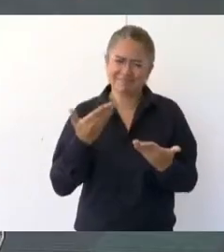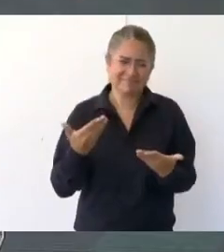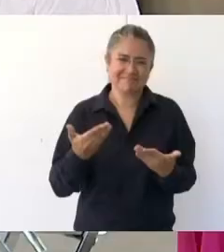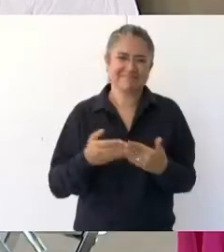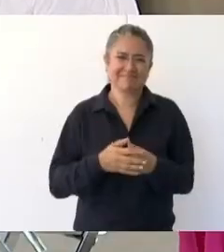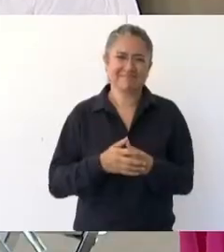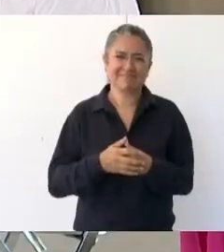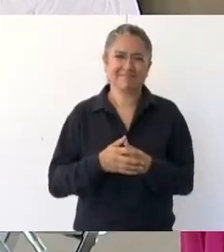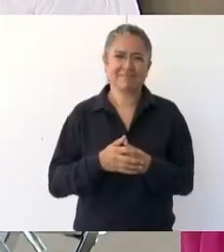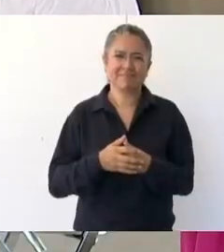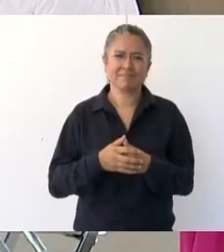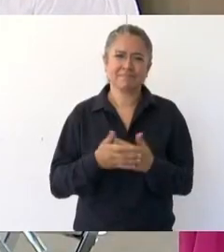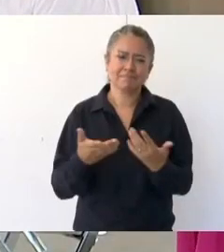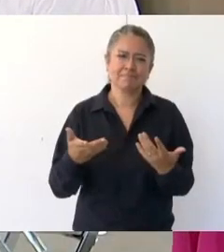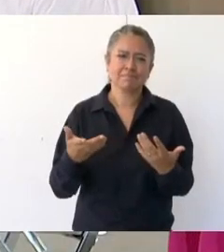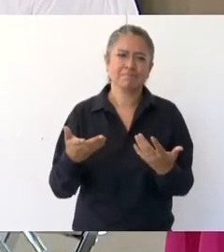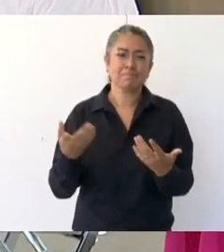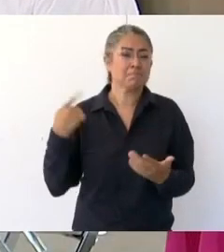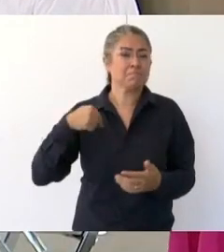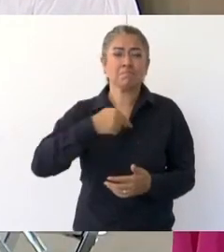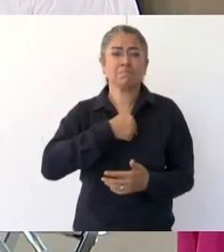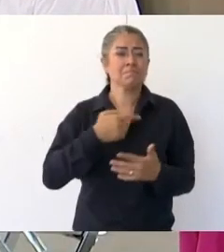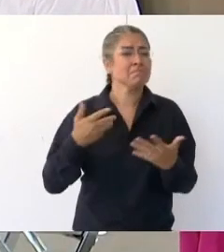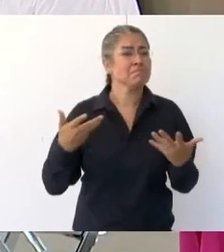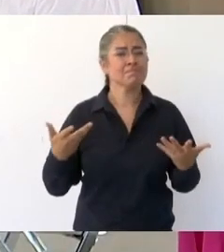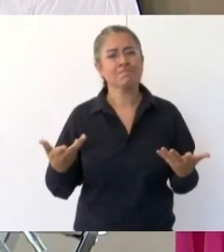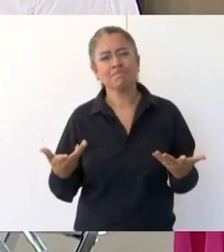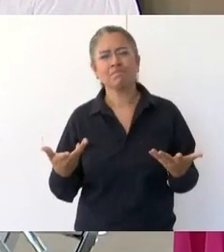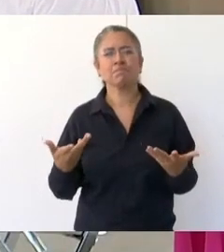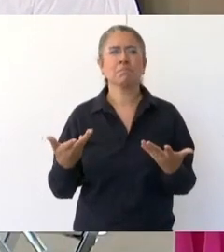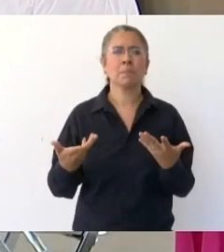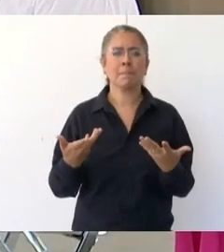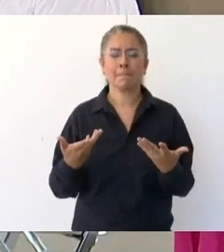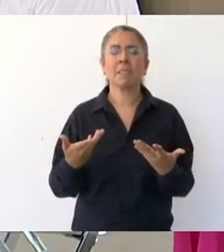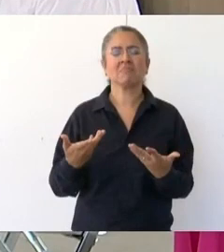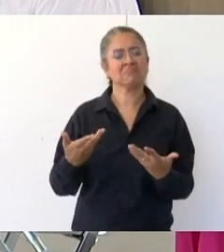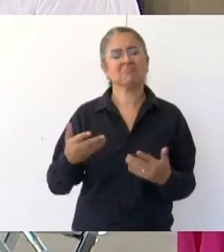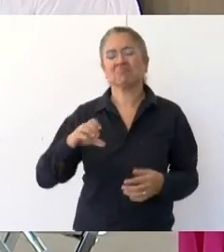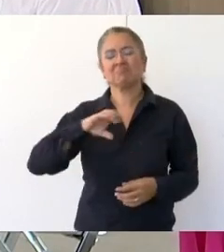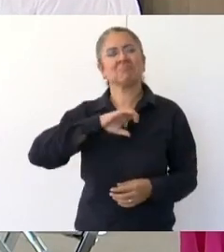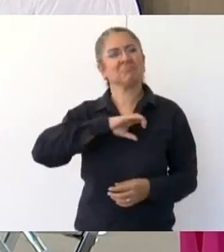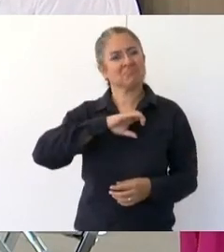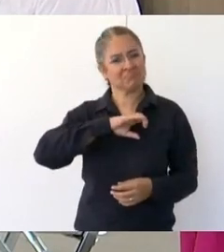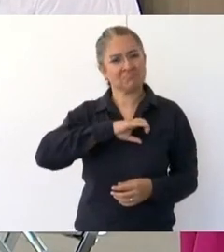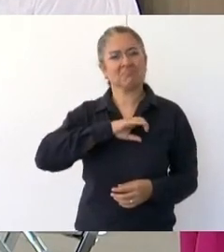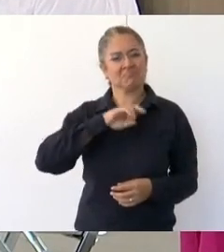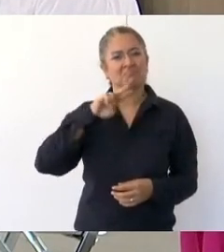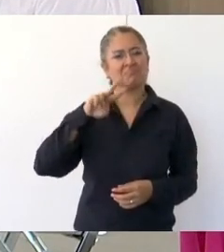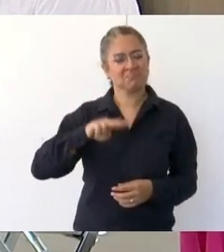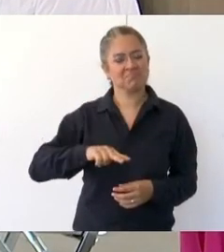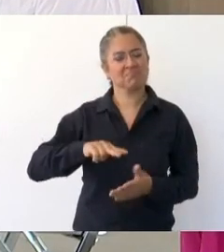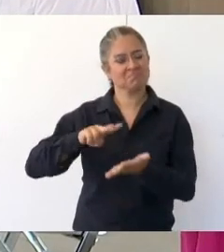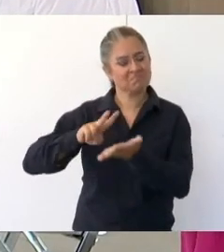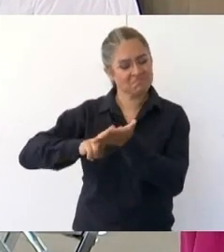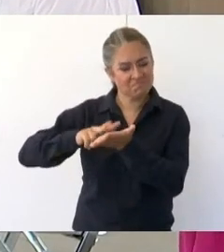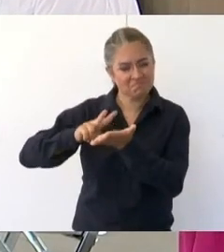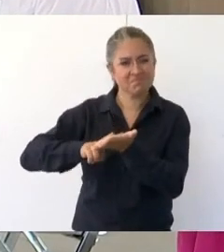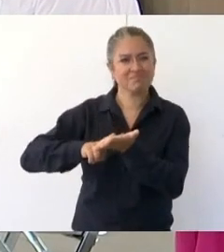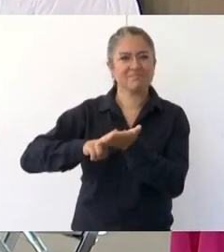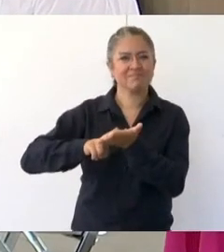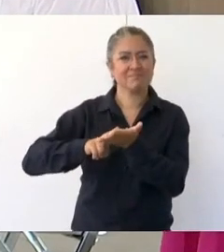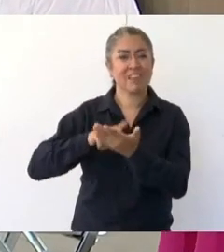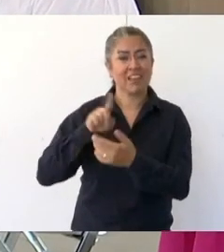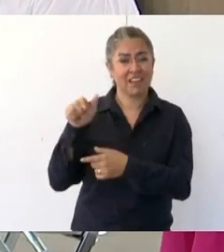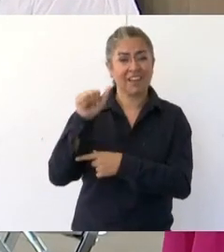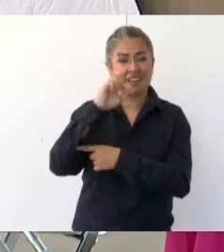que lo tenemos en mucha estima, porque Aarón es